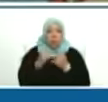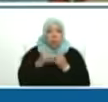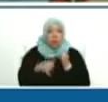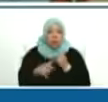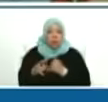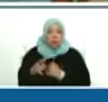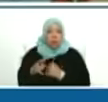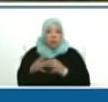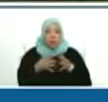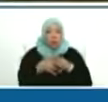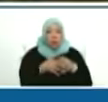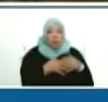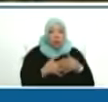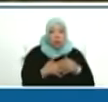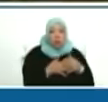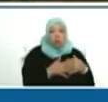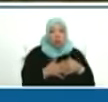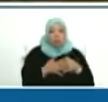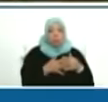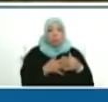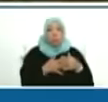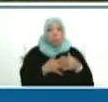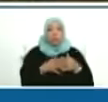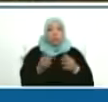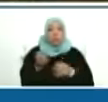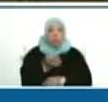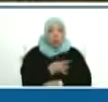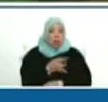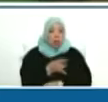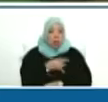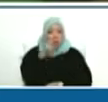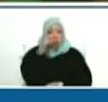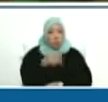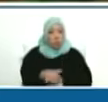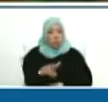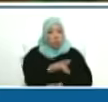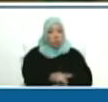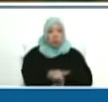¿El imperialismo? ¿Le duele el pueblo venezolano a esa